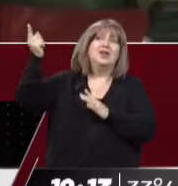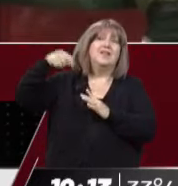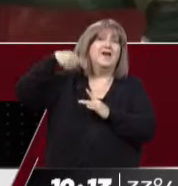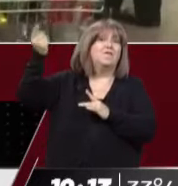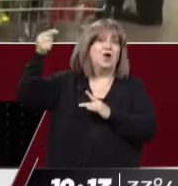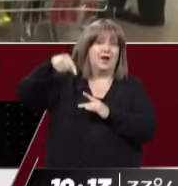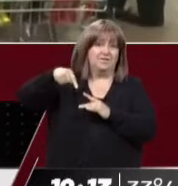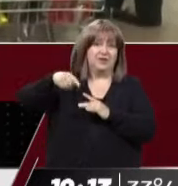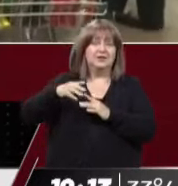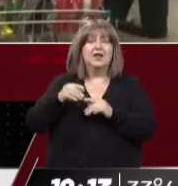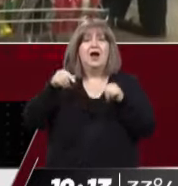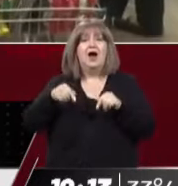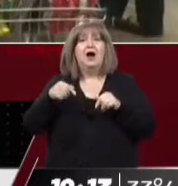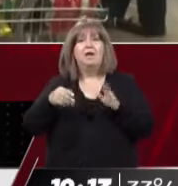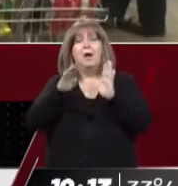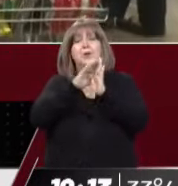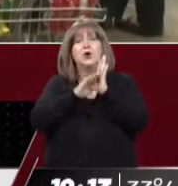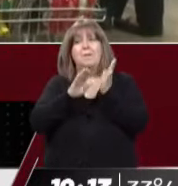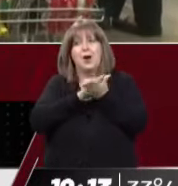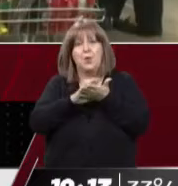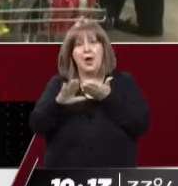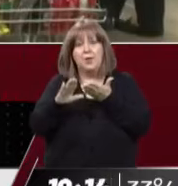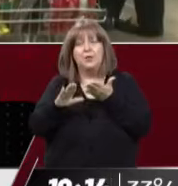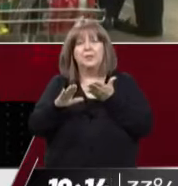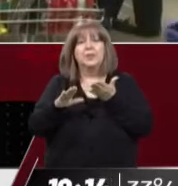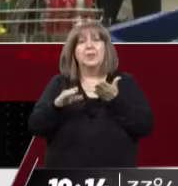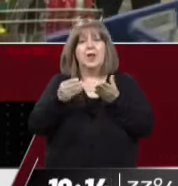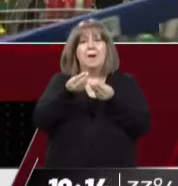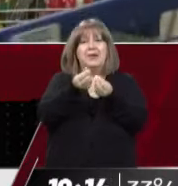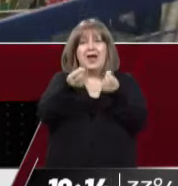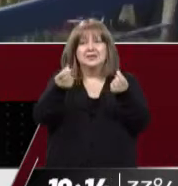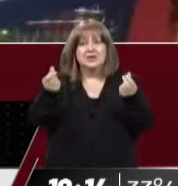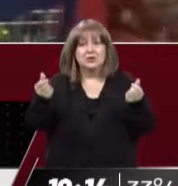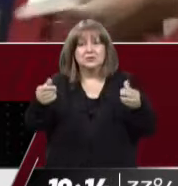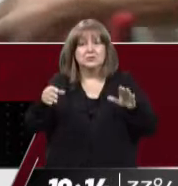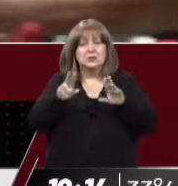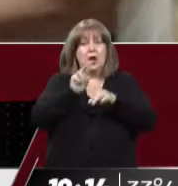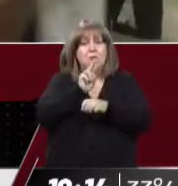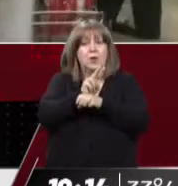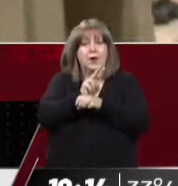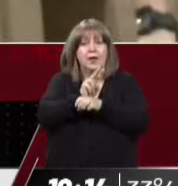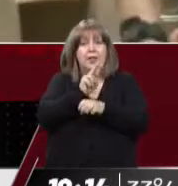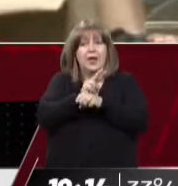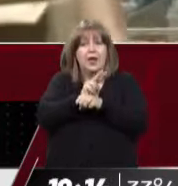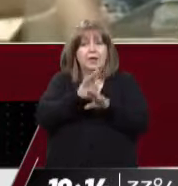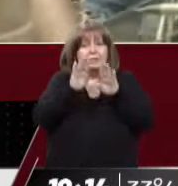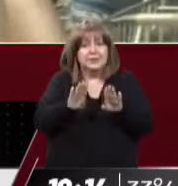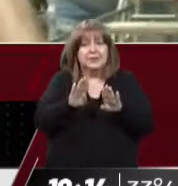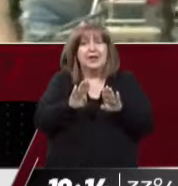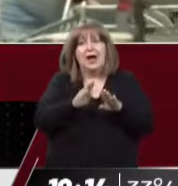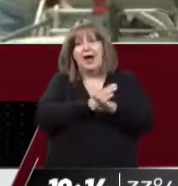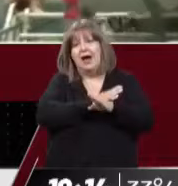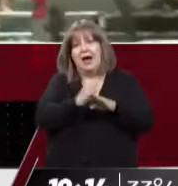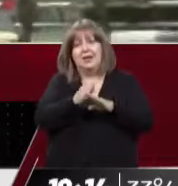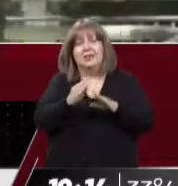el lanzamiento de este programa nuevo, a ver cómo se comportan estos precios, cuáles son los productos que están en